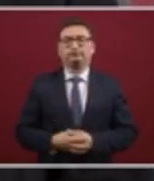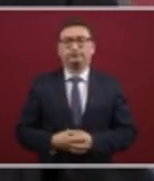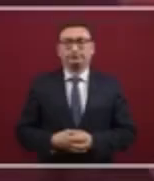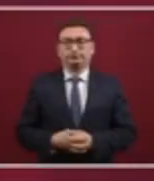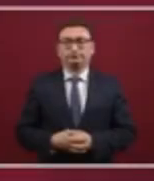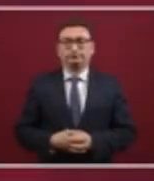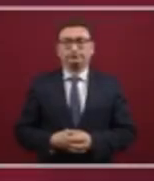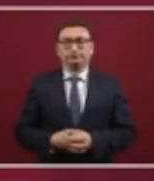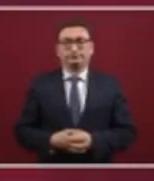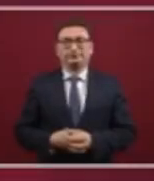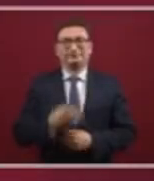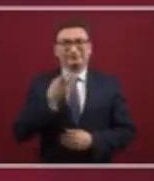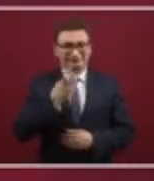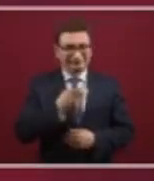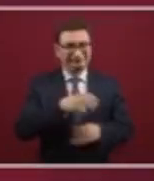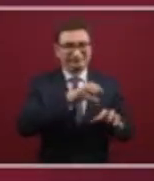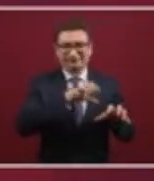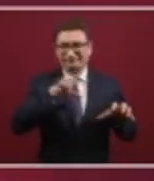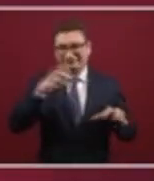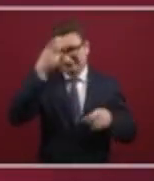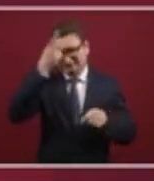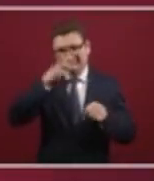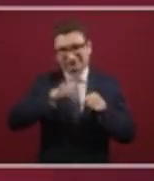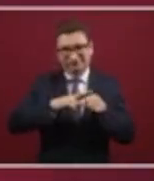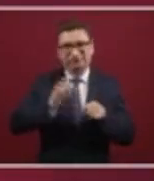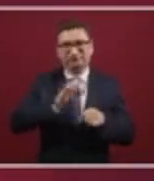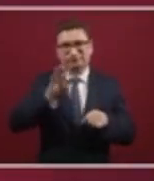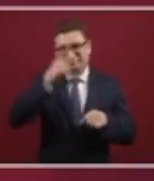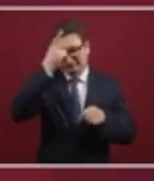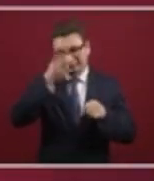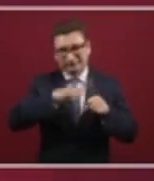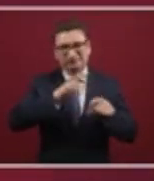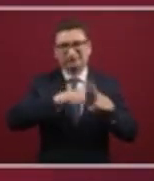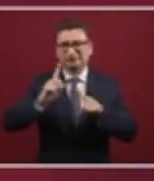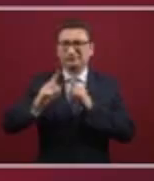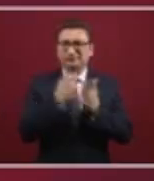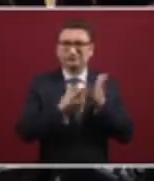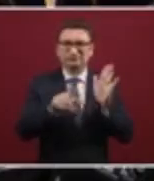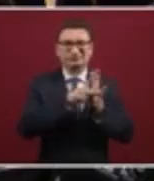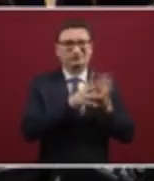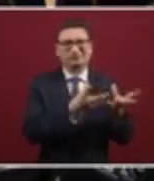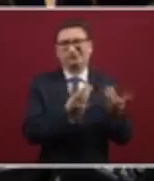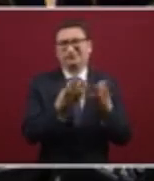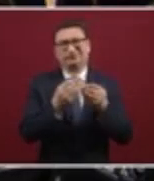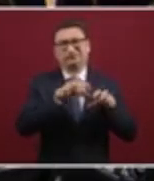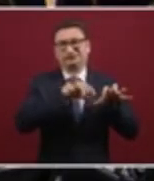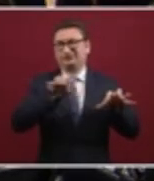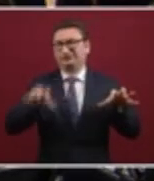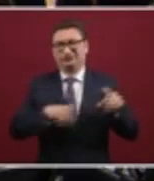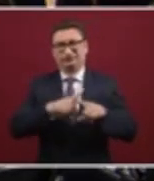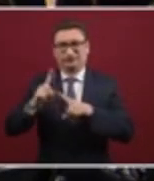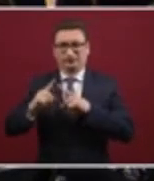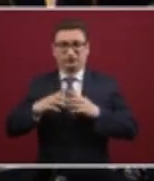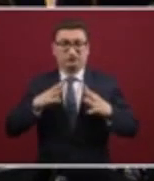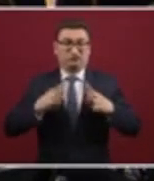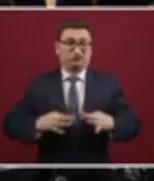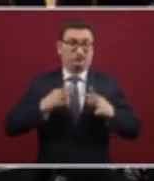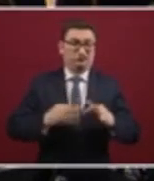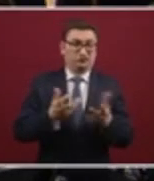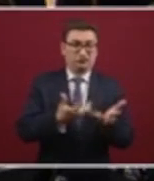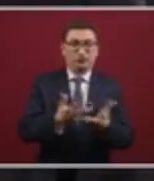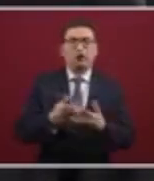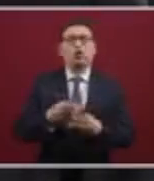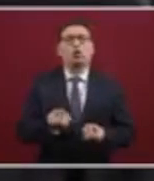todas estas direcciones adjuntas que se crearon, que fueron muchísimas, no tengo ahora el dato,